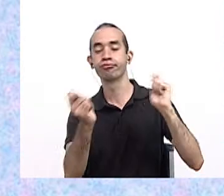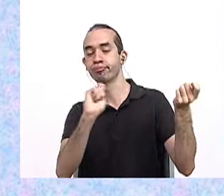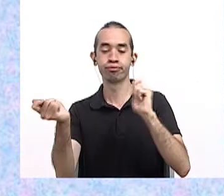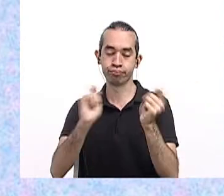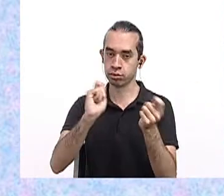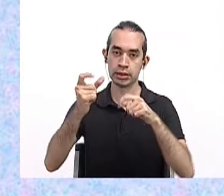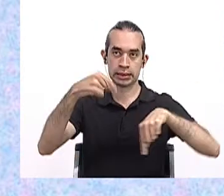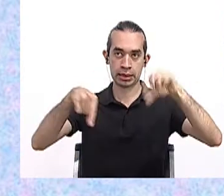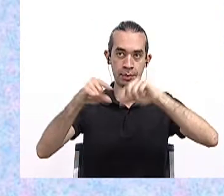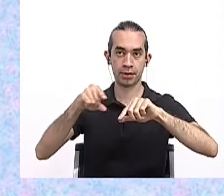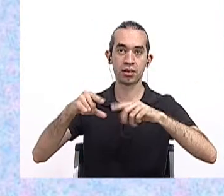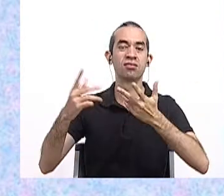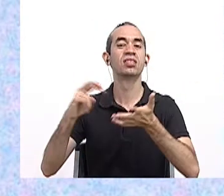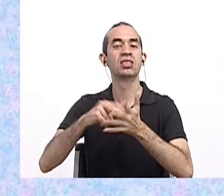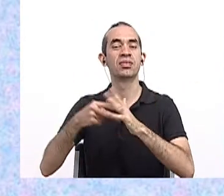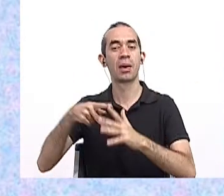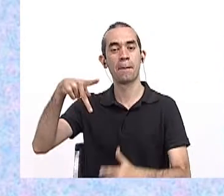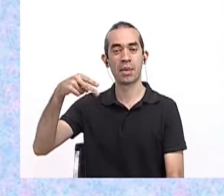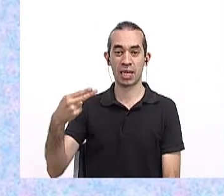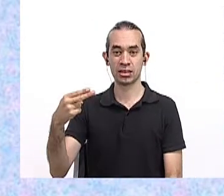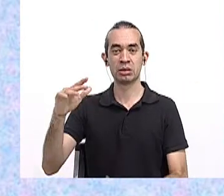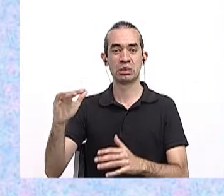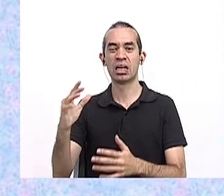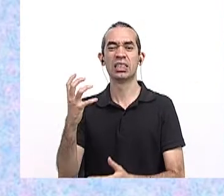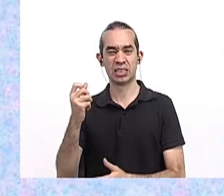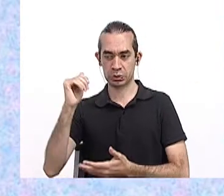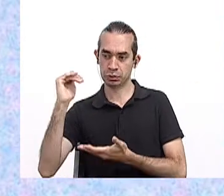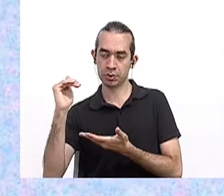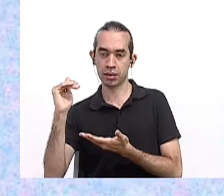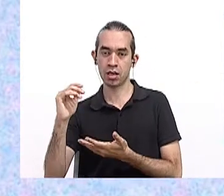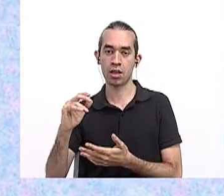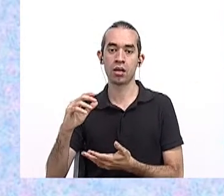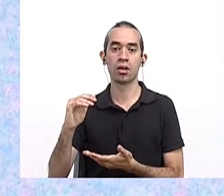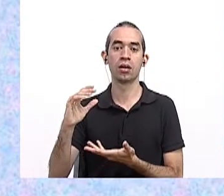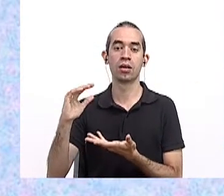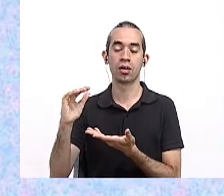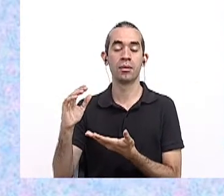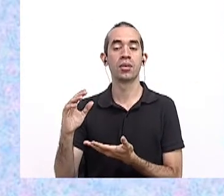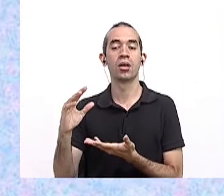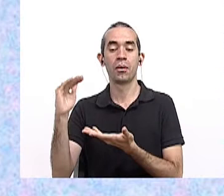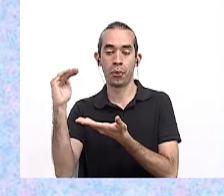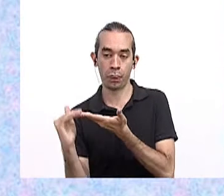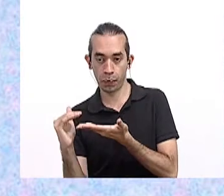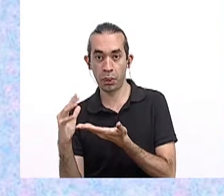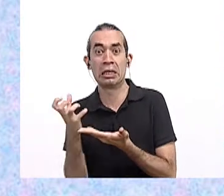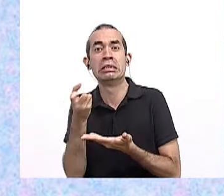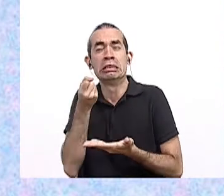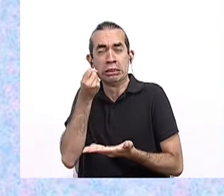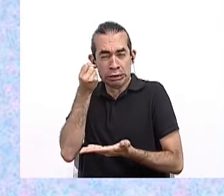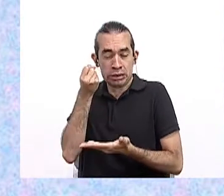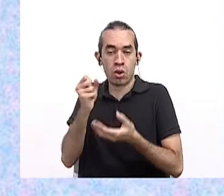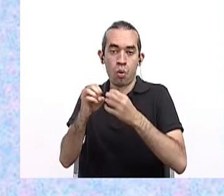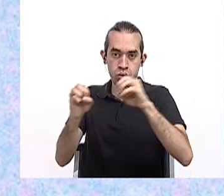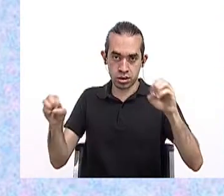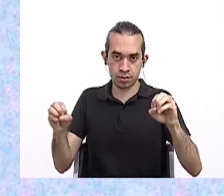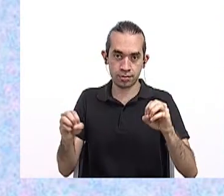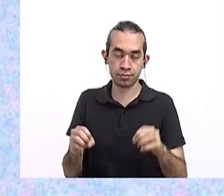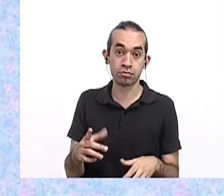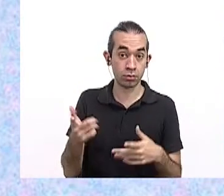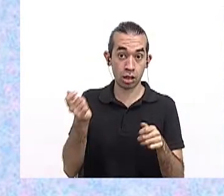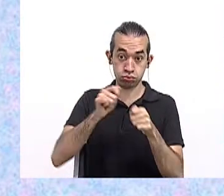producen una disminución en el ph también conocida como acidificación del océano de hecho mediciones